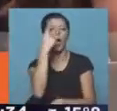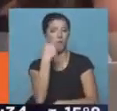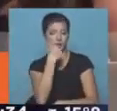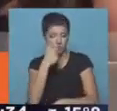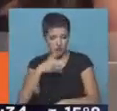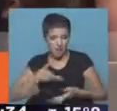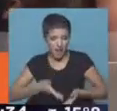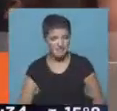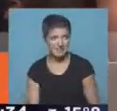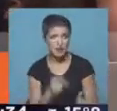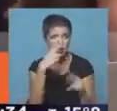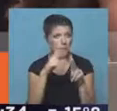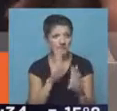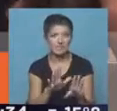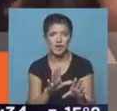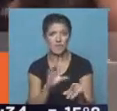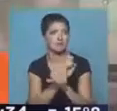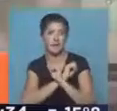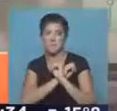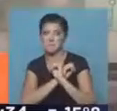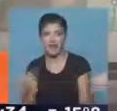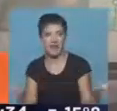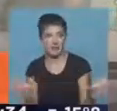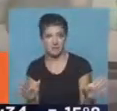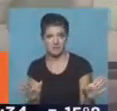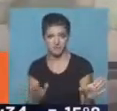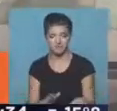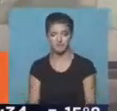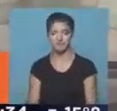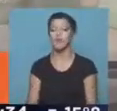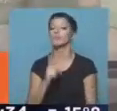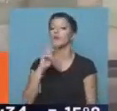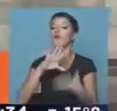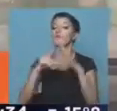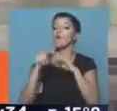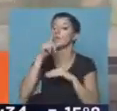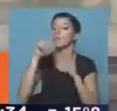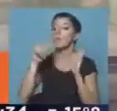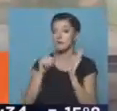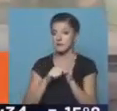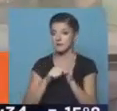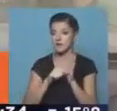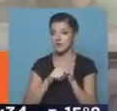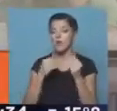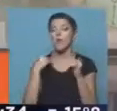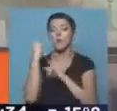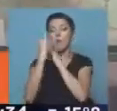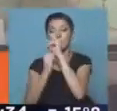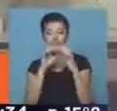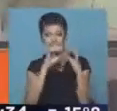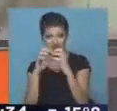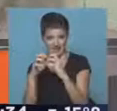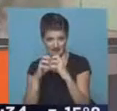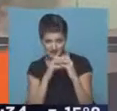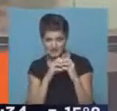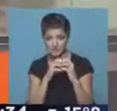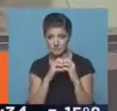de descomunal en un país también que tiene aspectos muy pintorescos para describir cómo viven la crisis.